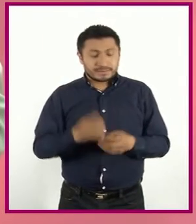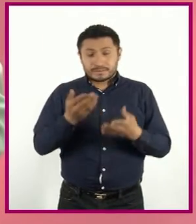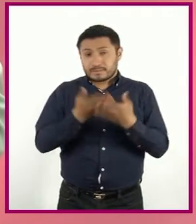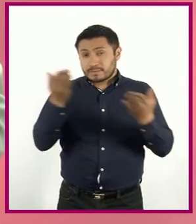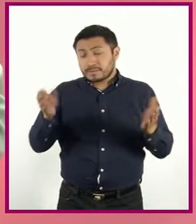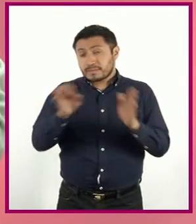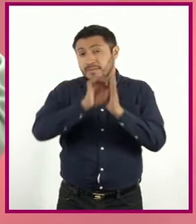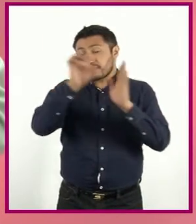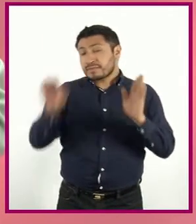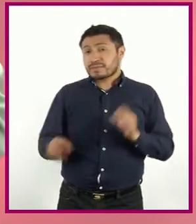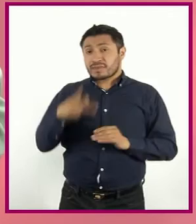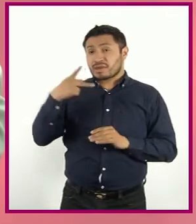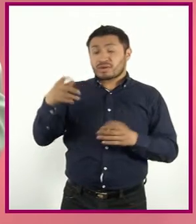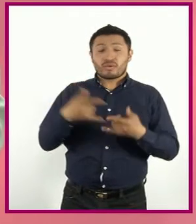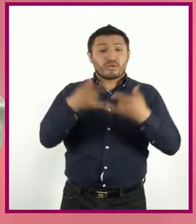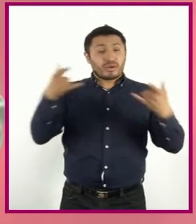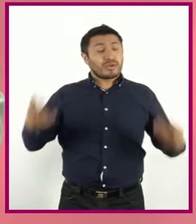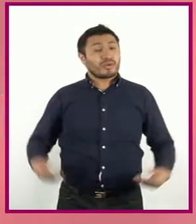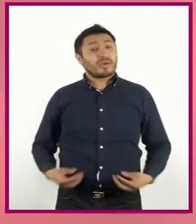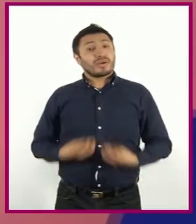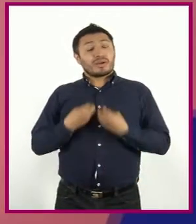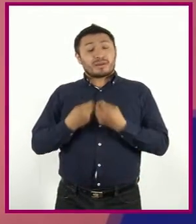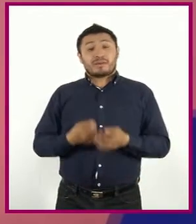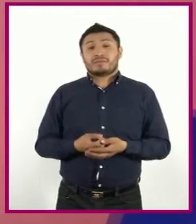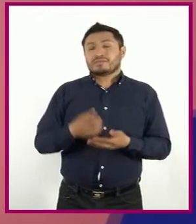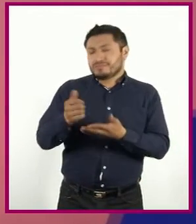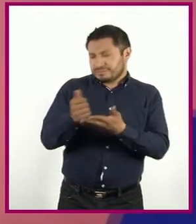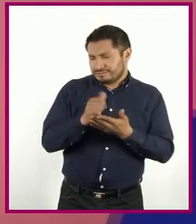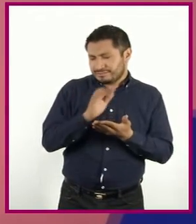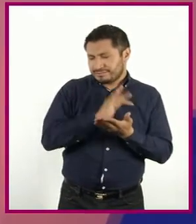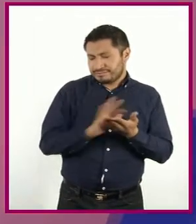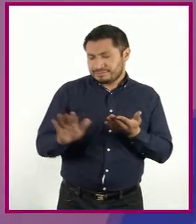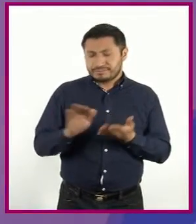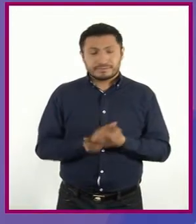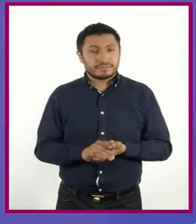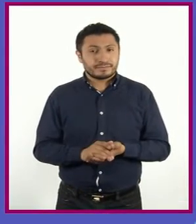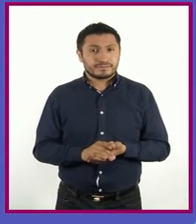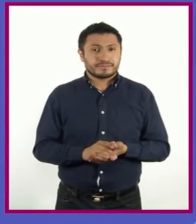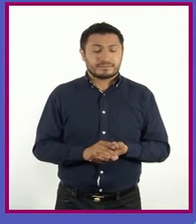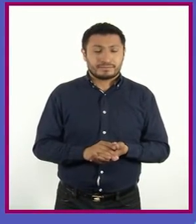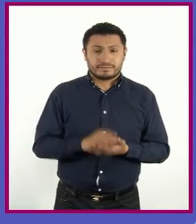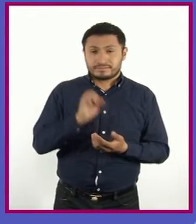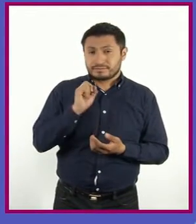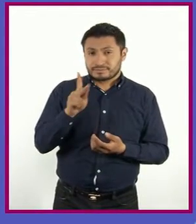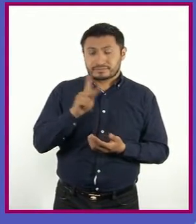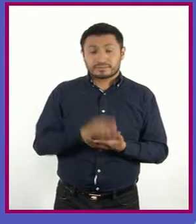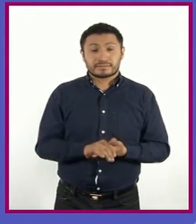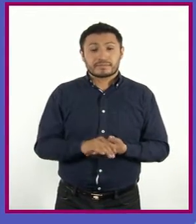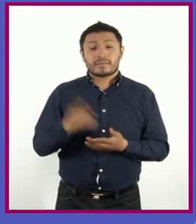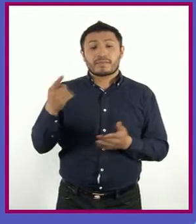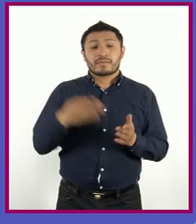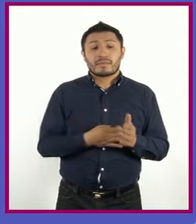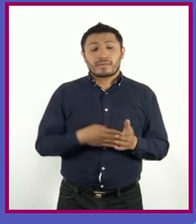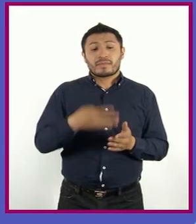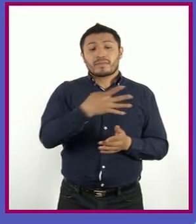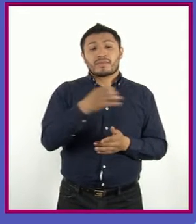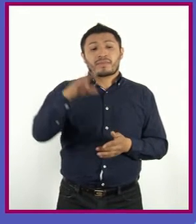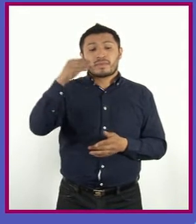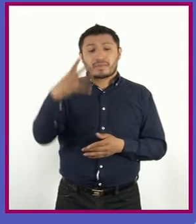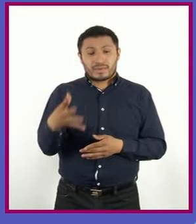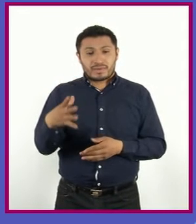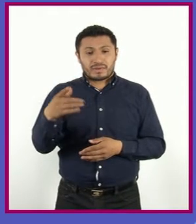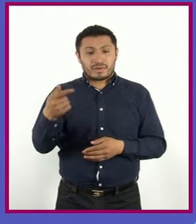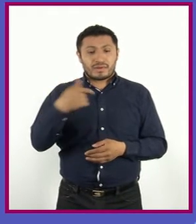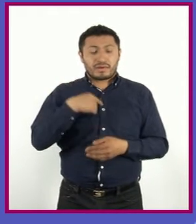de la autobiografía de José Saramago. ¿Me ayudas con la lectura, Enrique? Por supuesto. En 1995 me